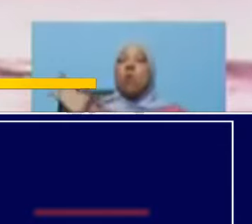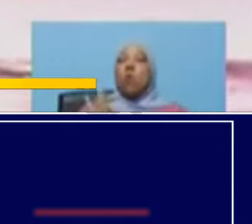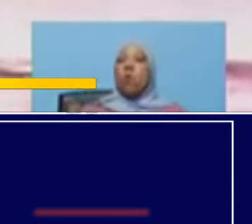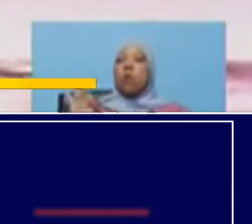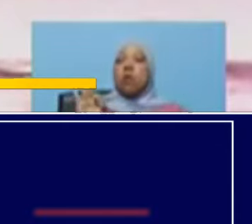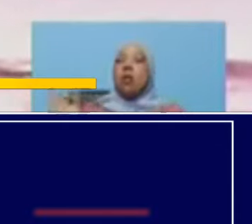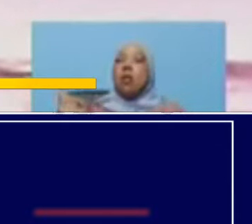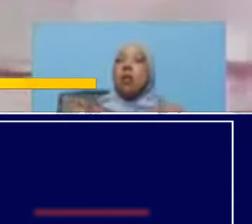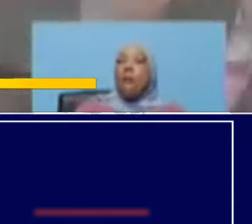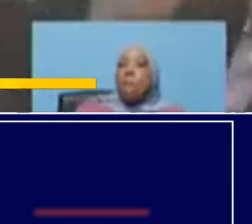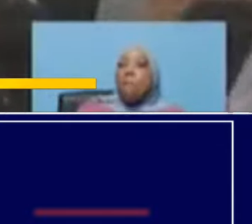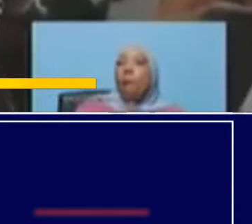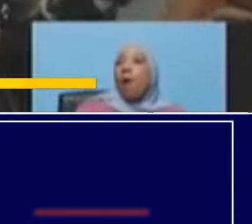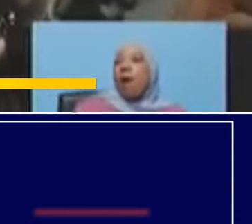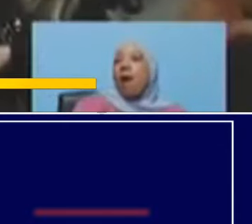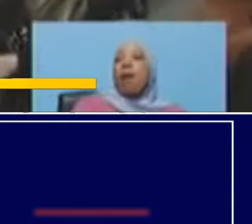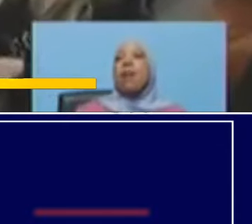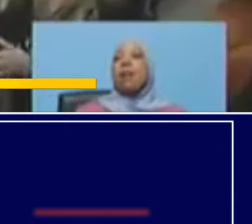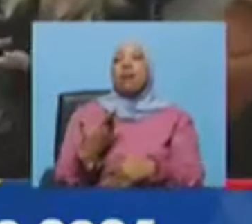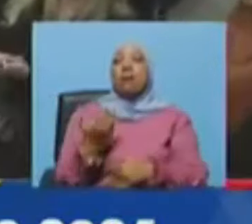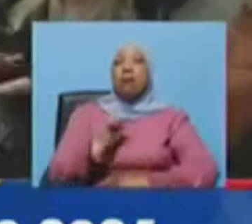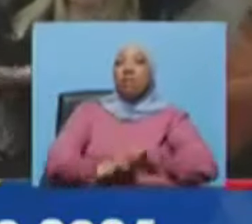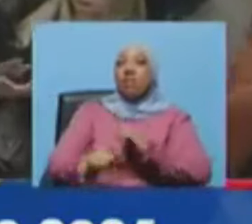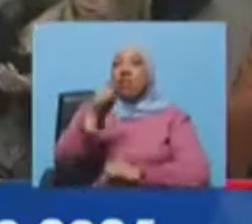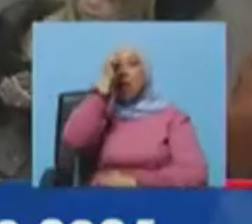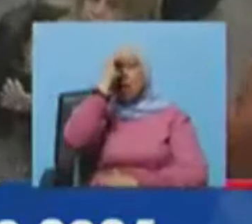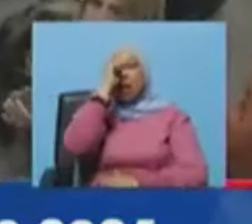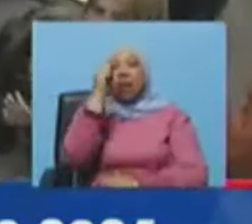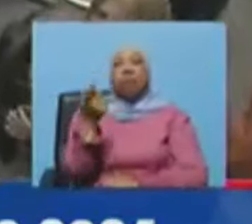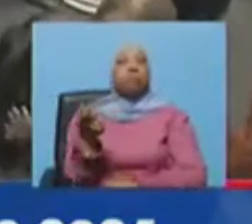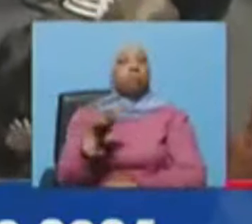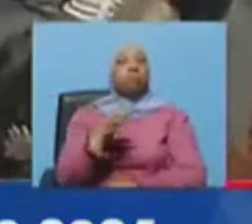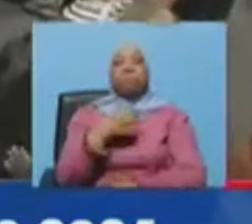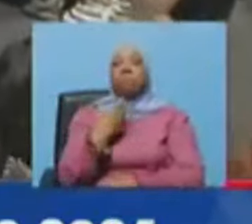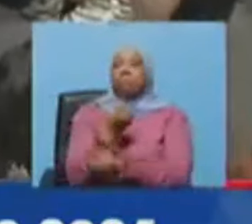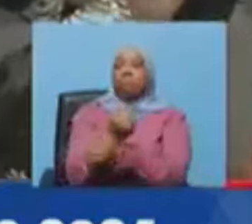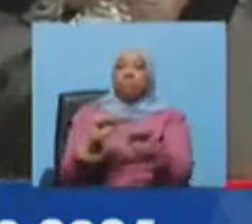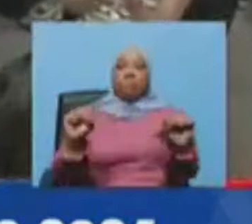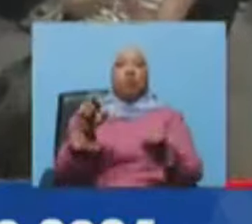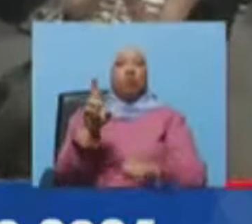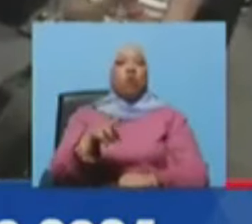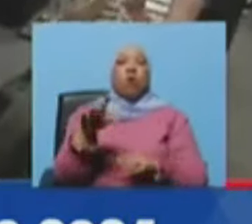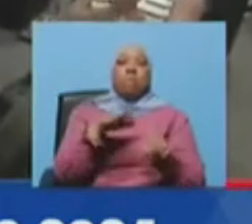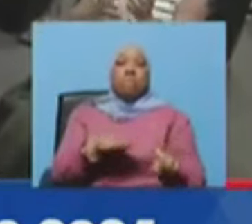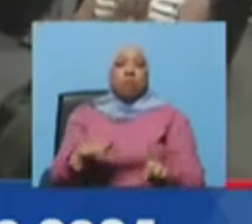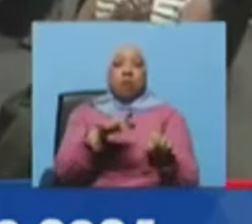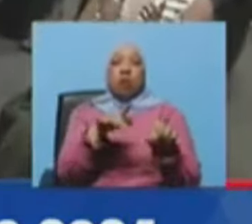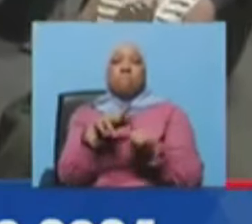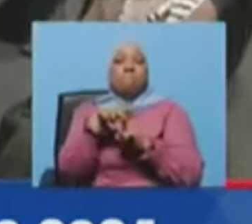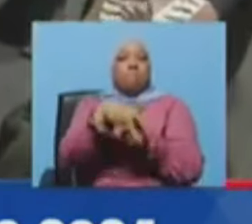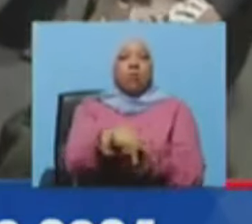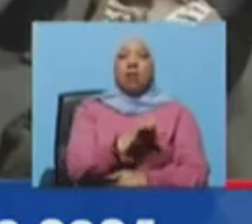ni nadie podrá detenerla, ni maniatarla, ni manipularla, ni dominarla.